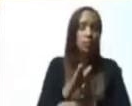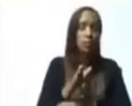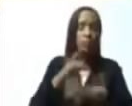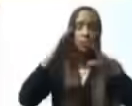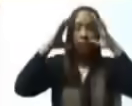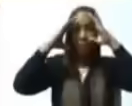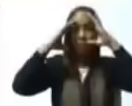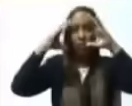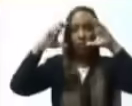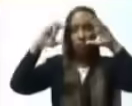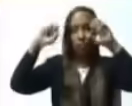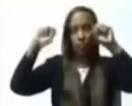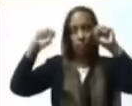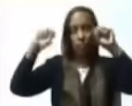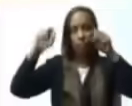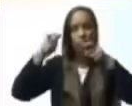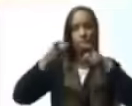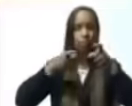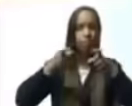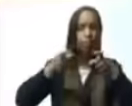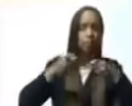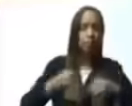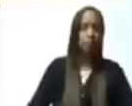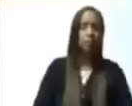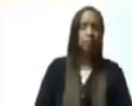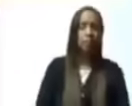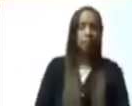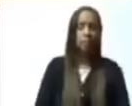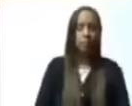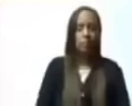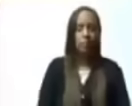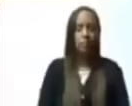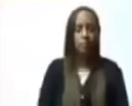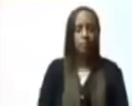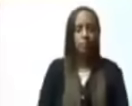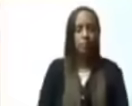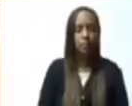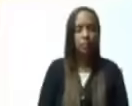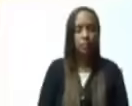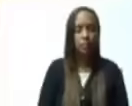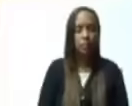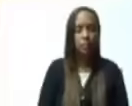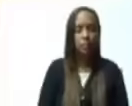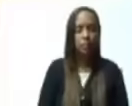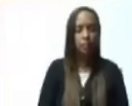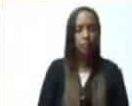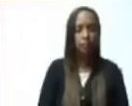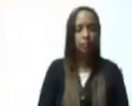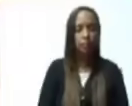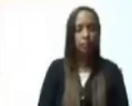funciones en esta tarde nosotros asistimos a